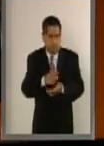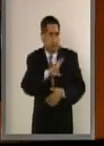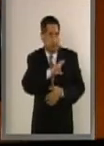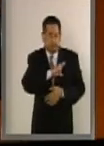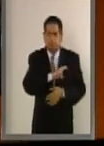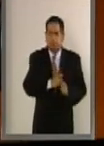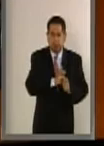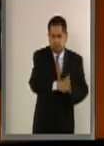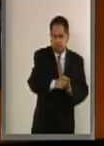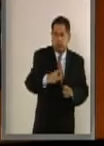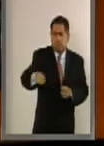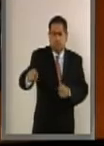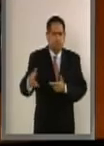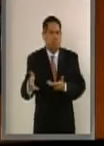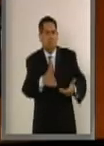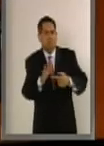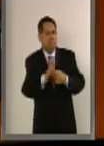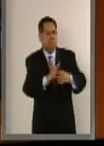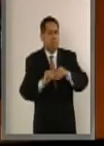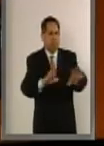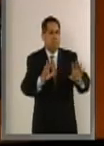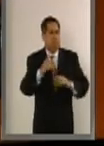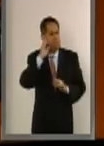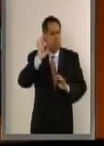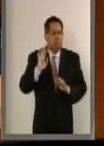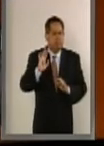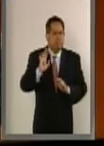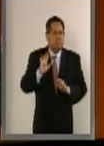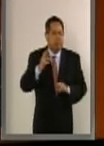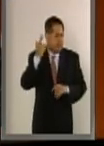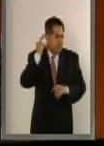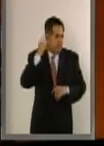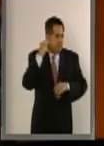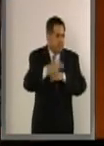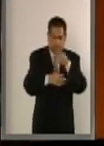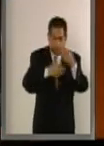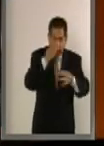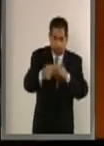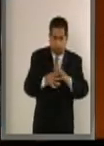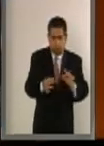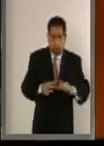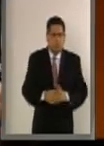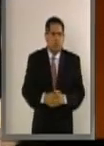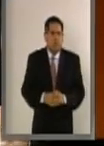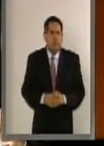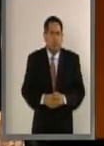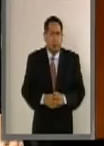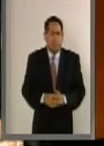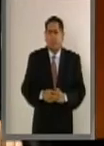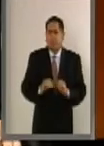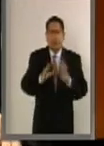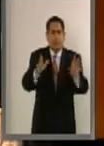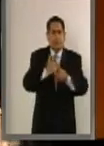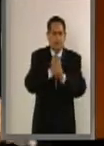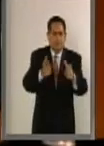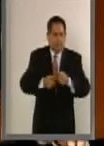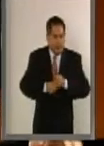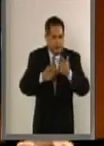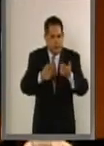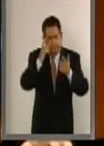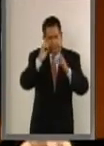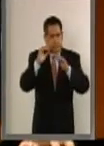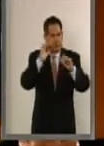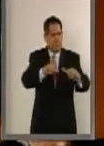privado de espacios de radio y televisión. Total libertad en contratación a